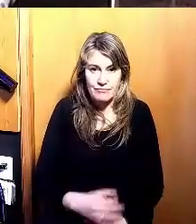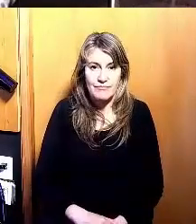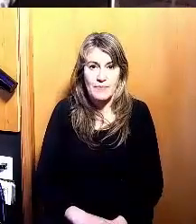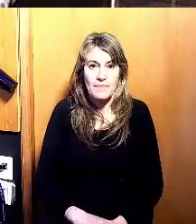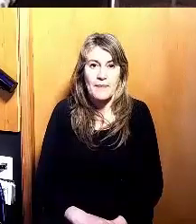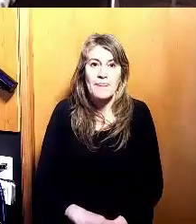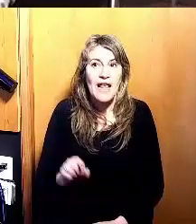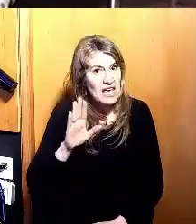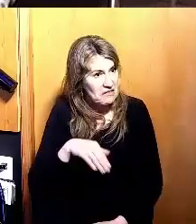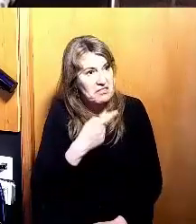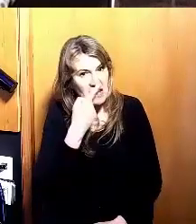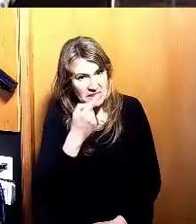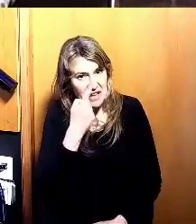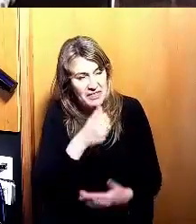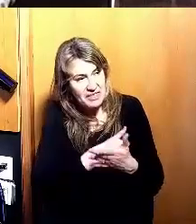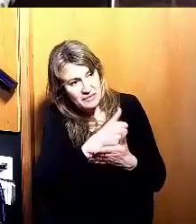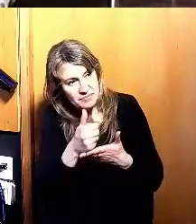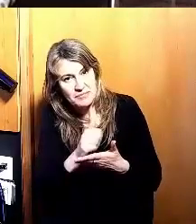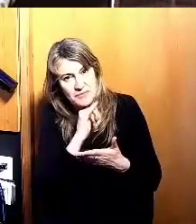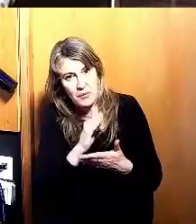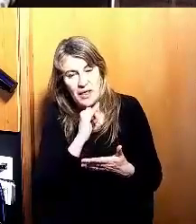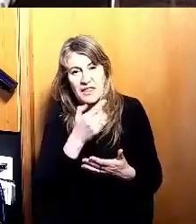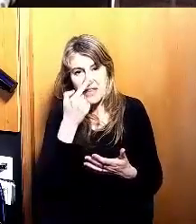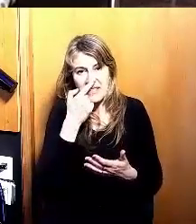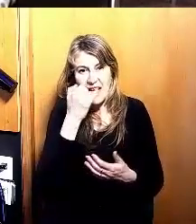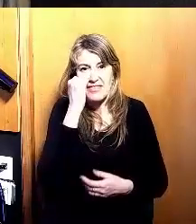Bueno, qué interesante todo lo que estuvimos viendo hasta ahora.